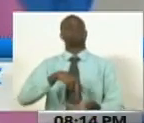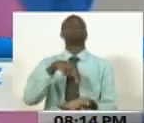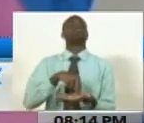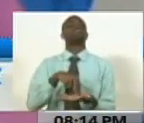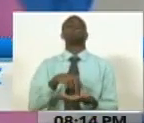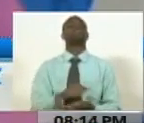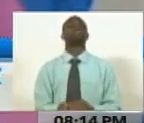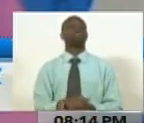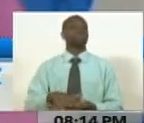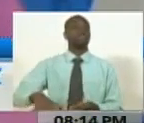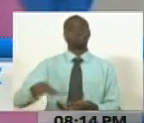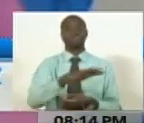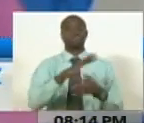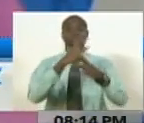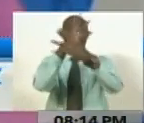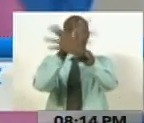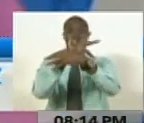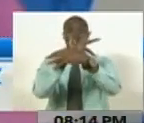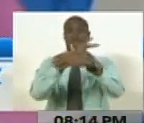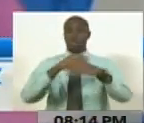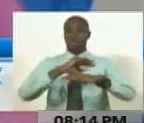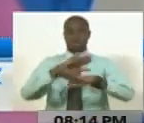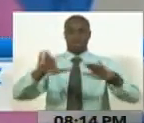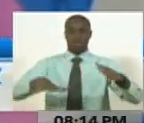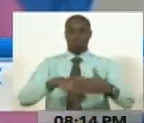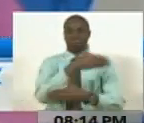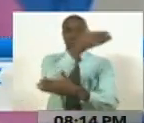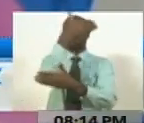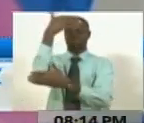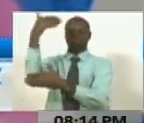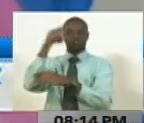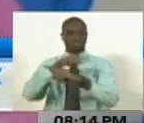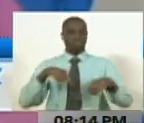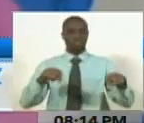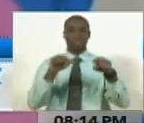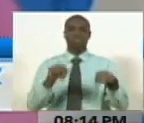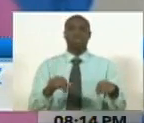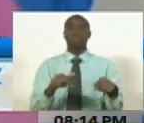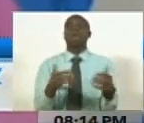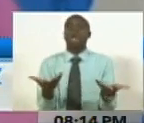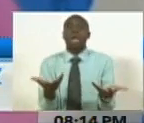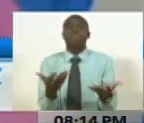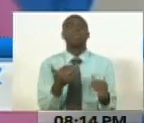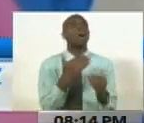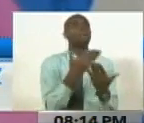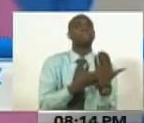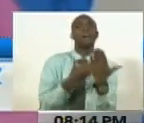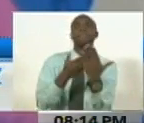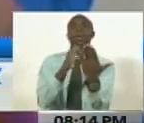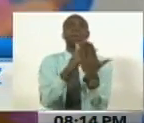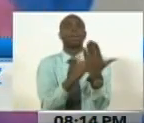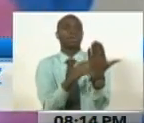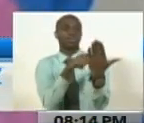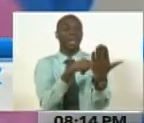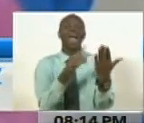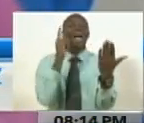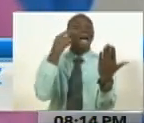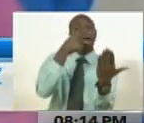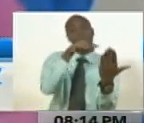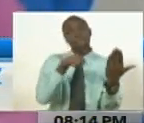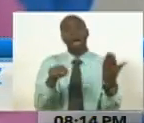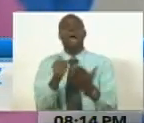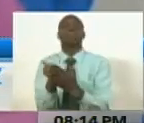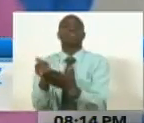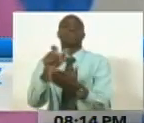organización, los postulados, los fundamentos, establecen mecanismos de ayuda a través de la